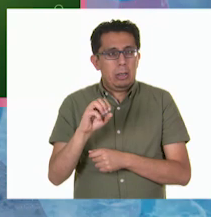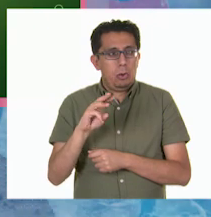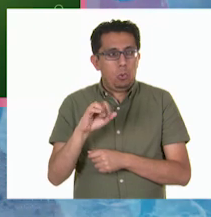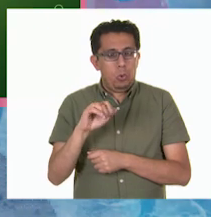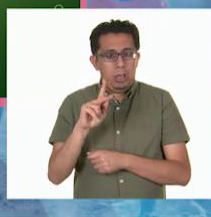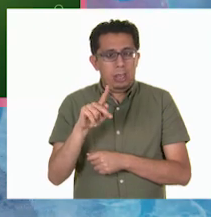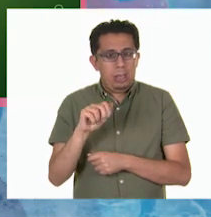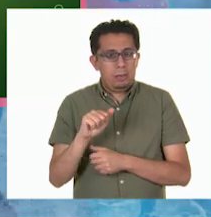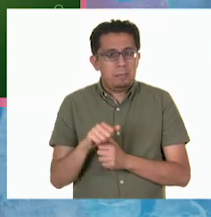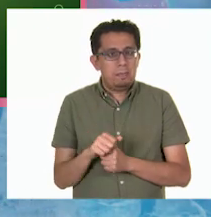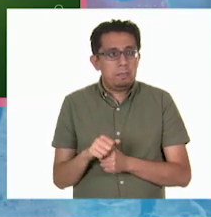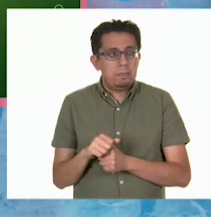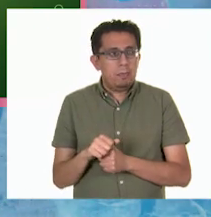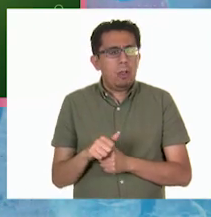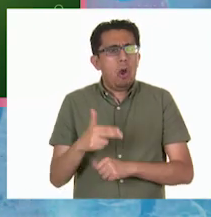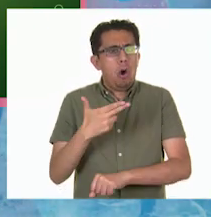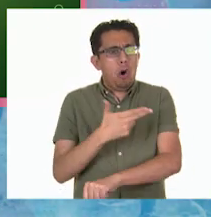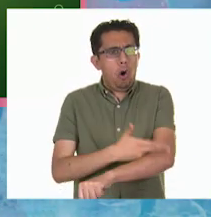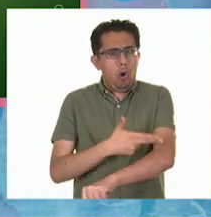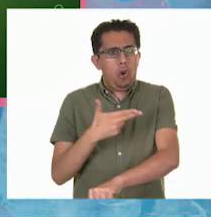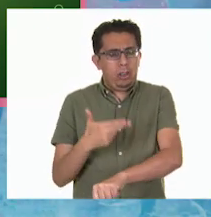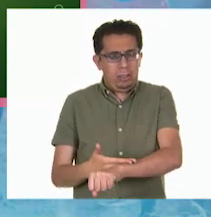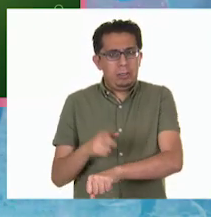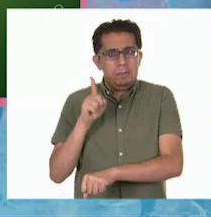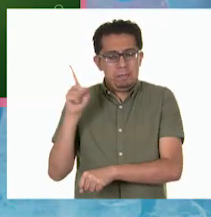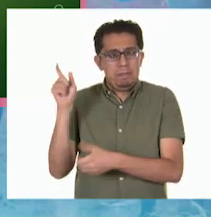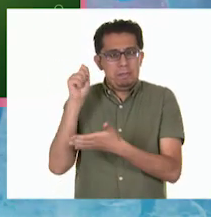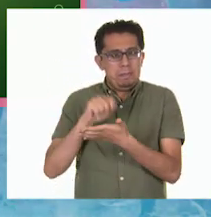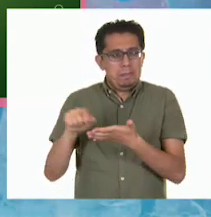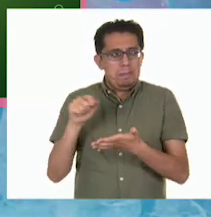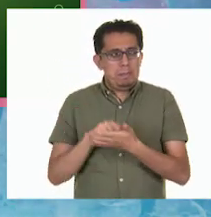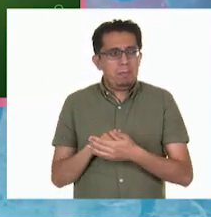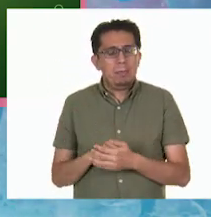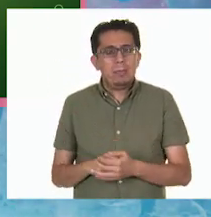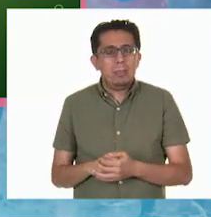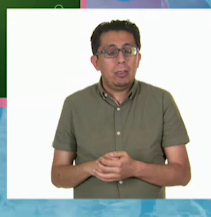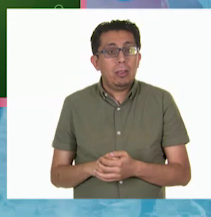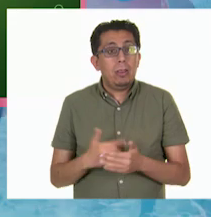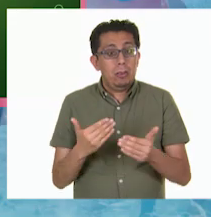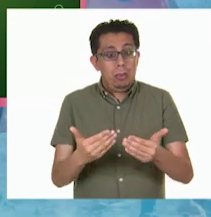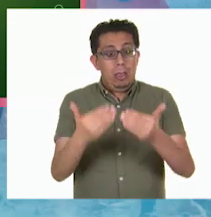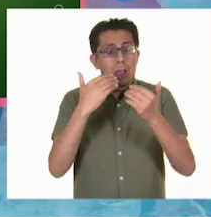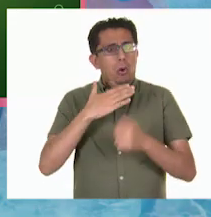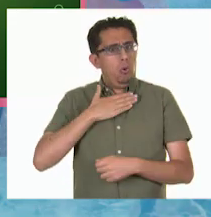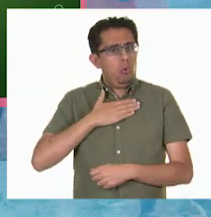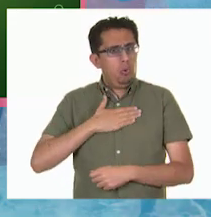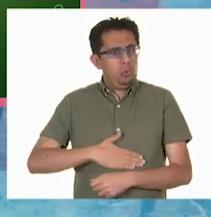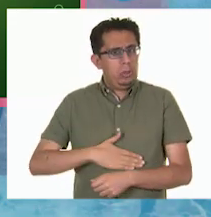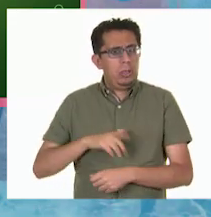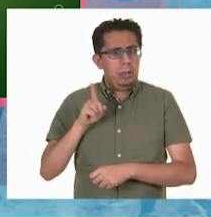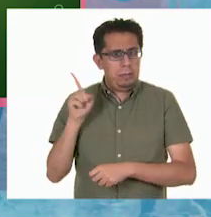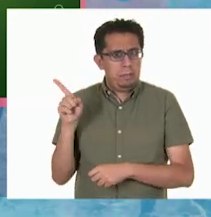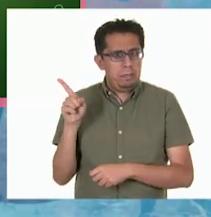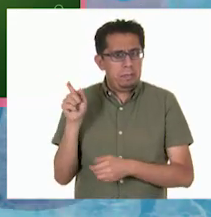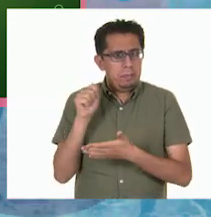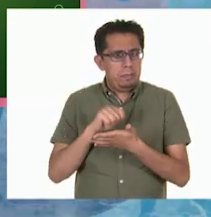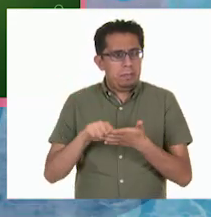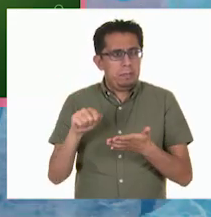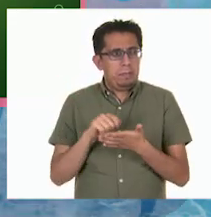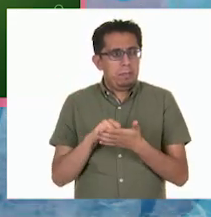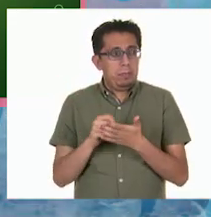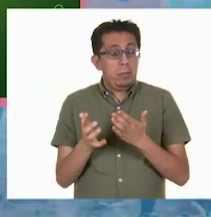Riwiuka raitza. Riwiuka raitza. ¿Justicia? Nahoriami. Nahoriami.